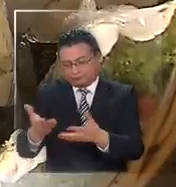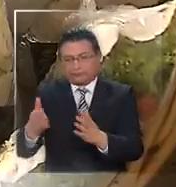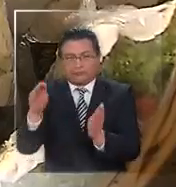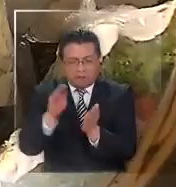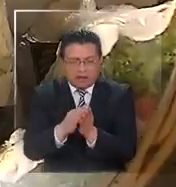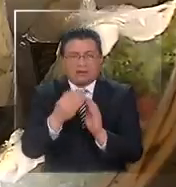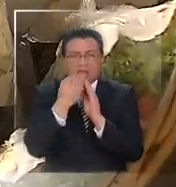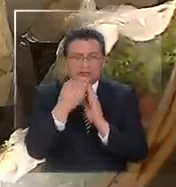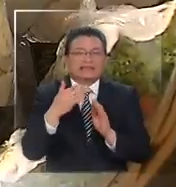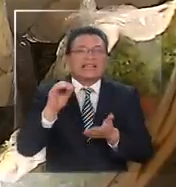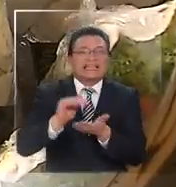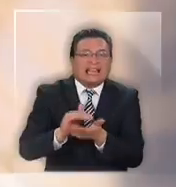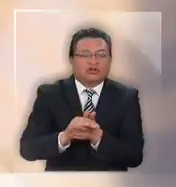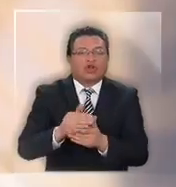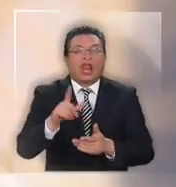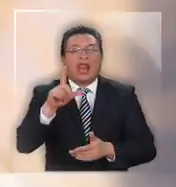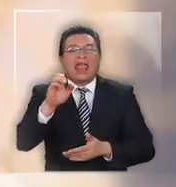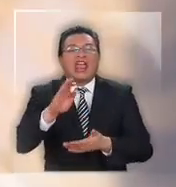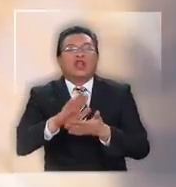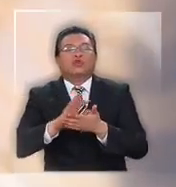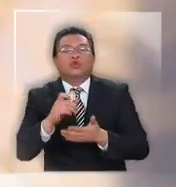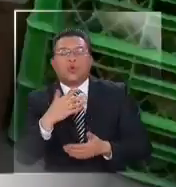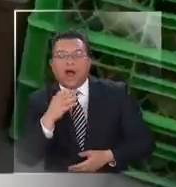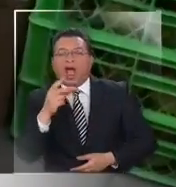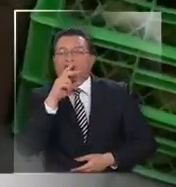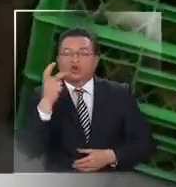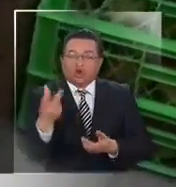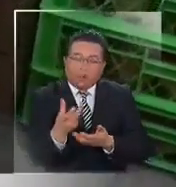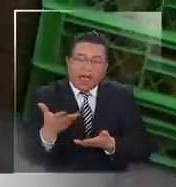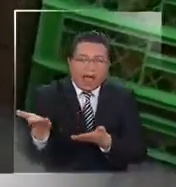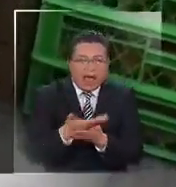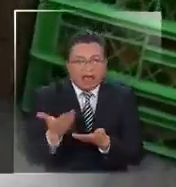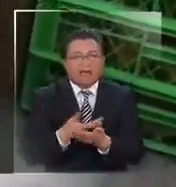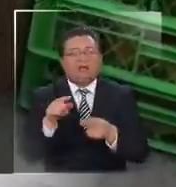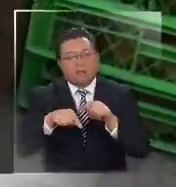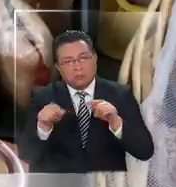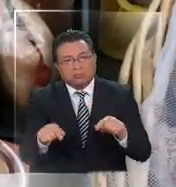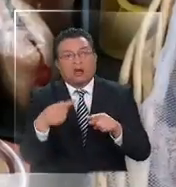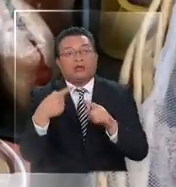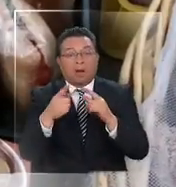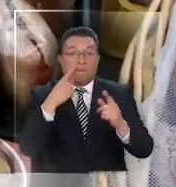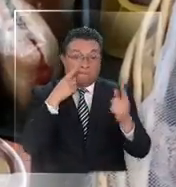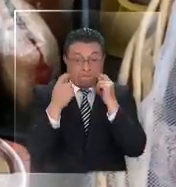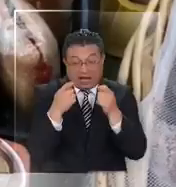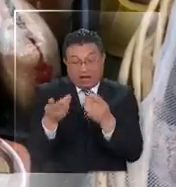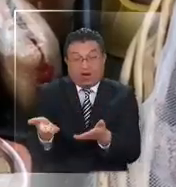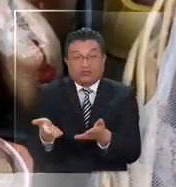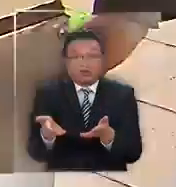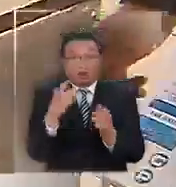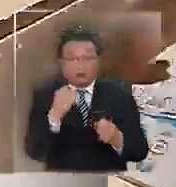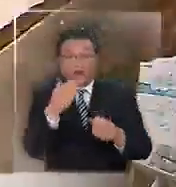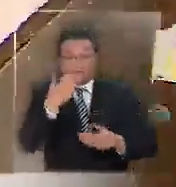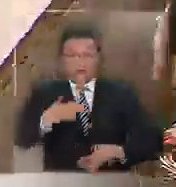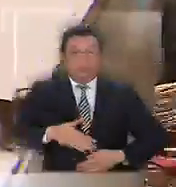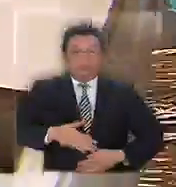sándwich con queso, lechuga, tomate y jamón, entre otros ingredientes, donde se advierte riesgo sanitario para la